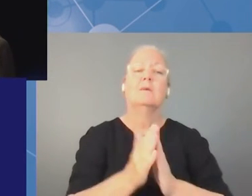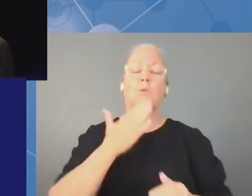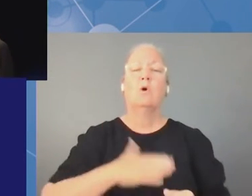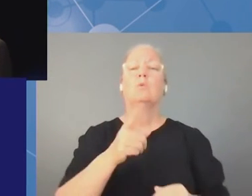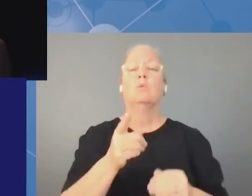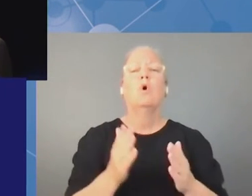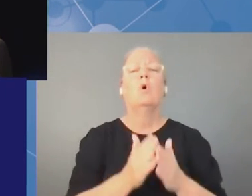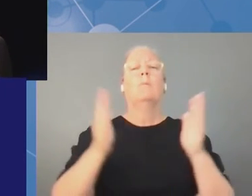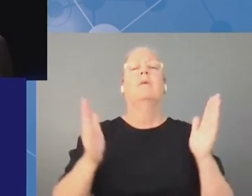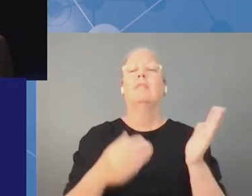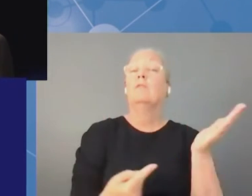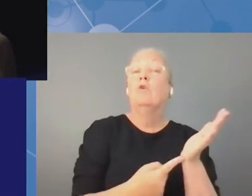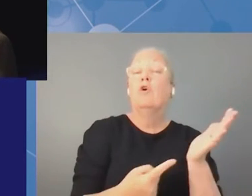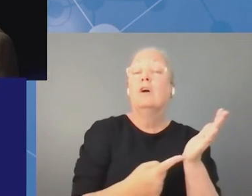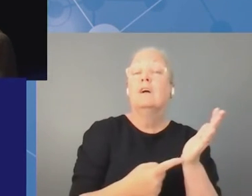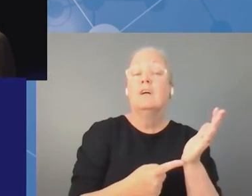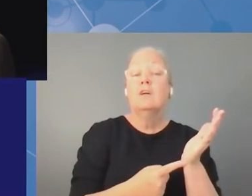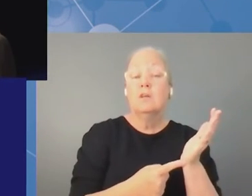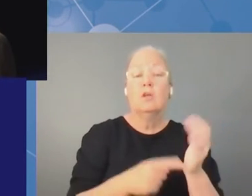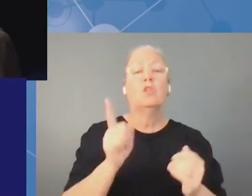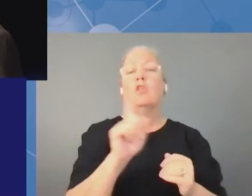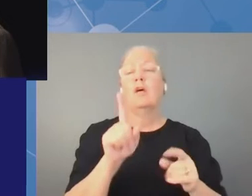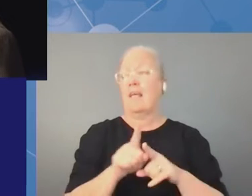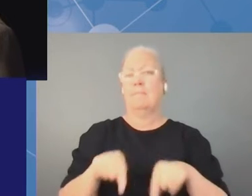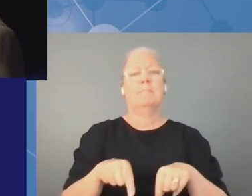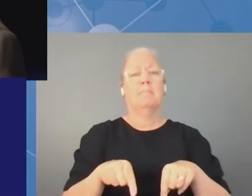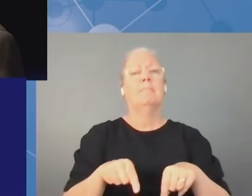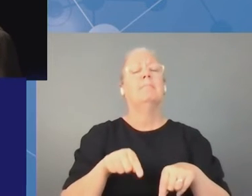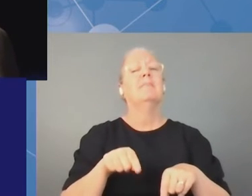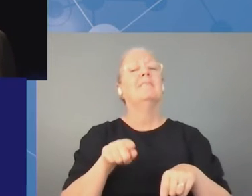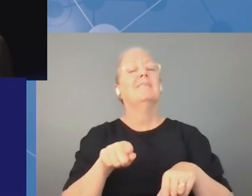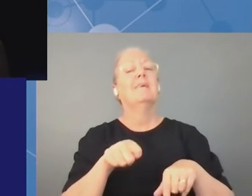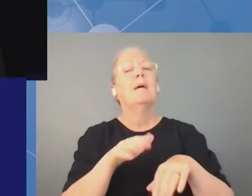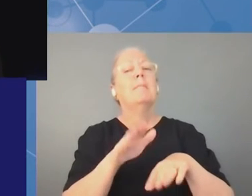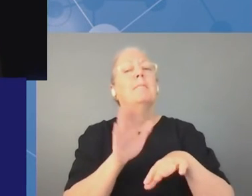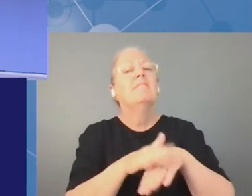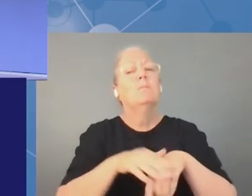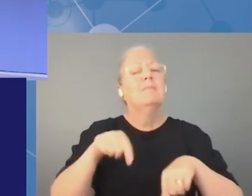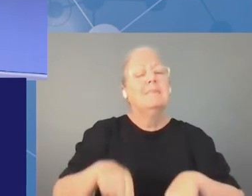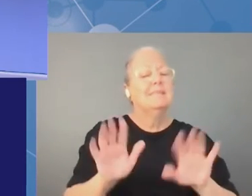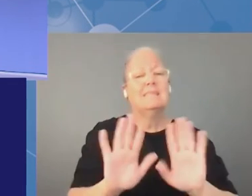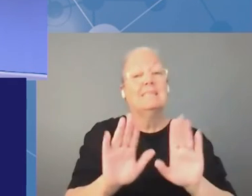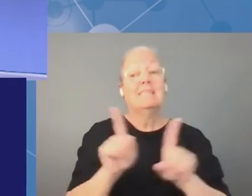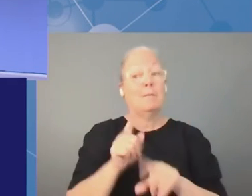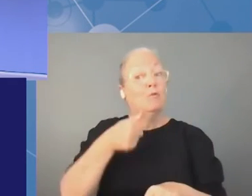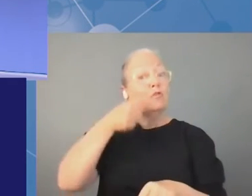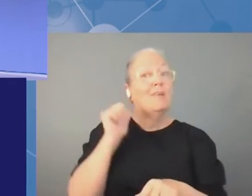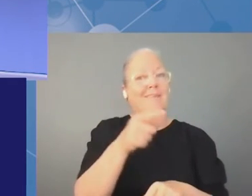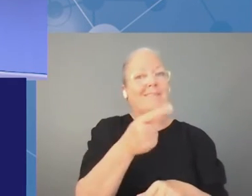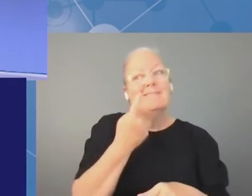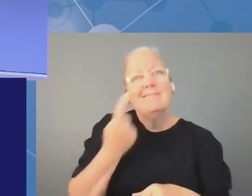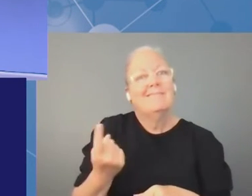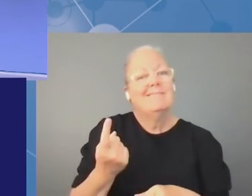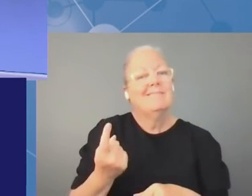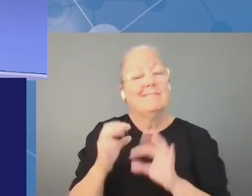sensación de que fue para mí difícil participar estando de forma presencial en este foro. Pienso que esto hay que tenerlo